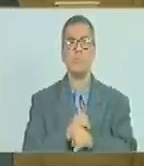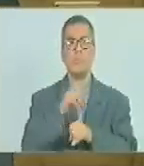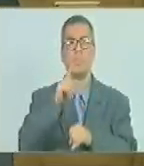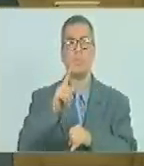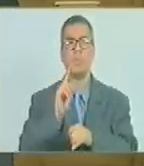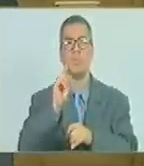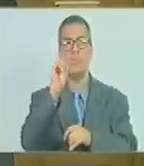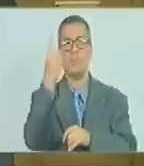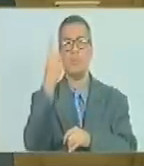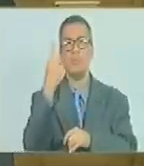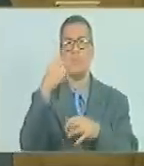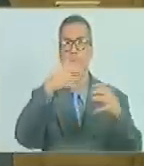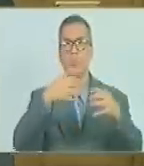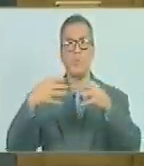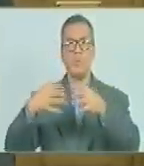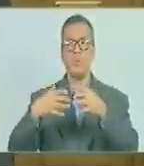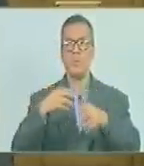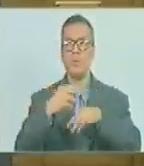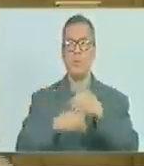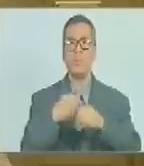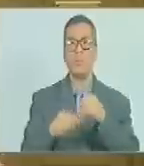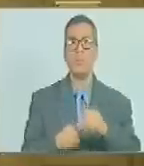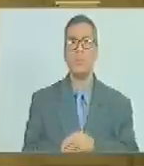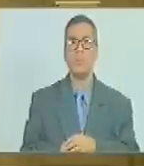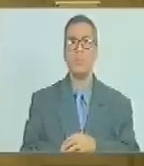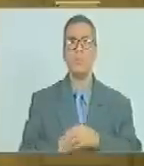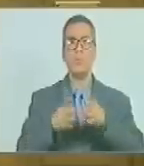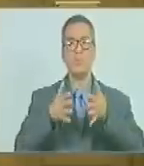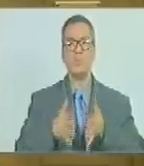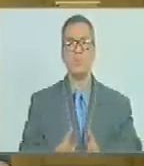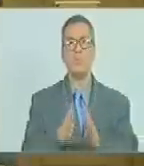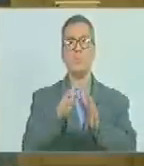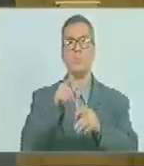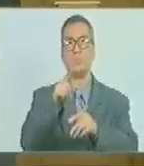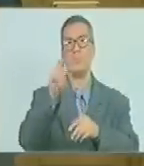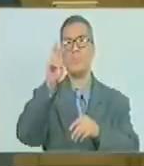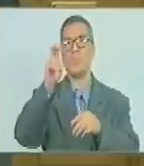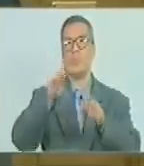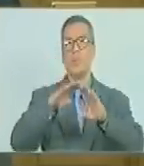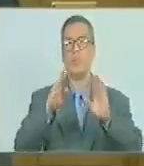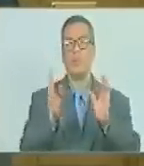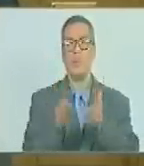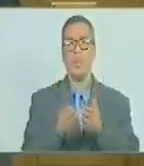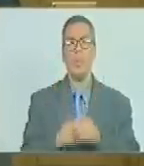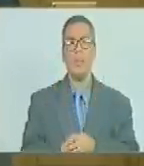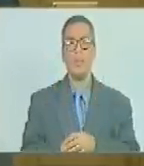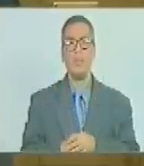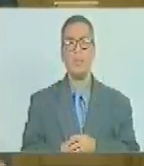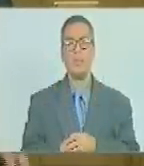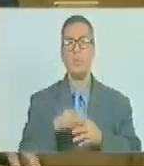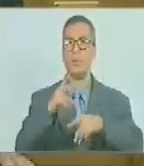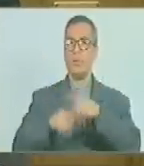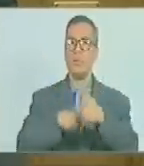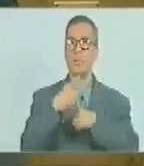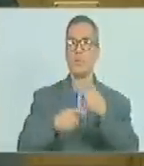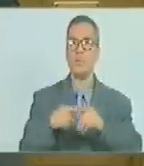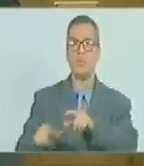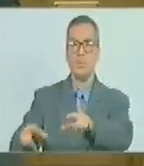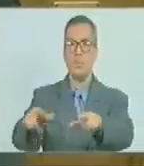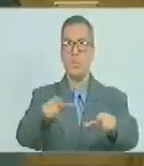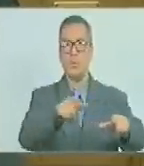de las principales batallas que se da por el nacimiento de ese nuevo mundo se está produciendo en un